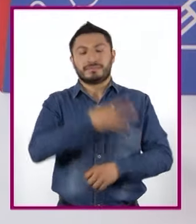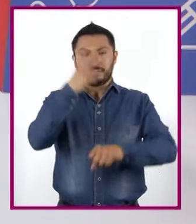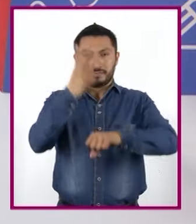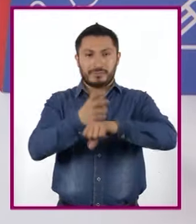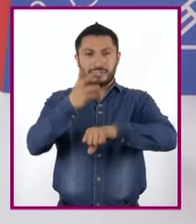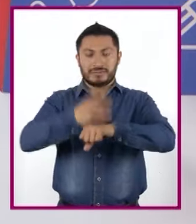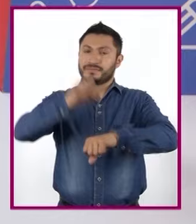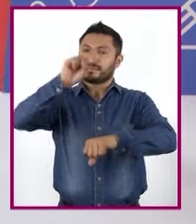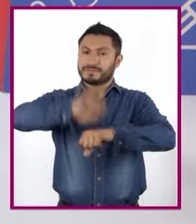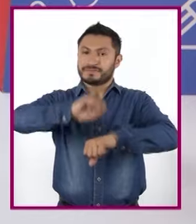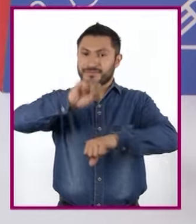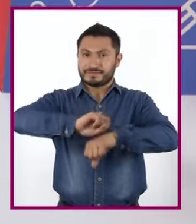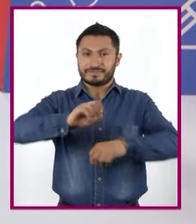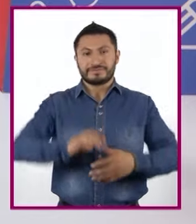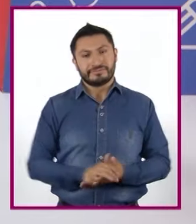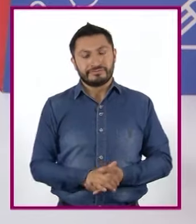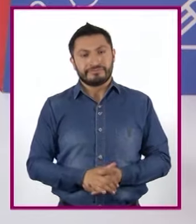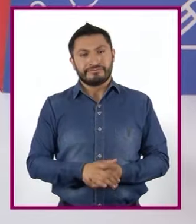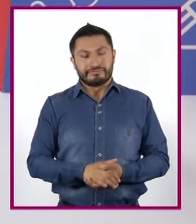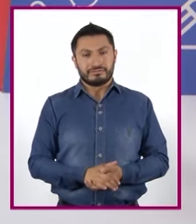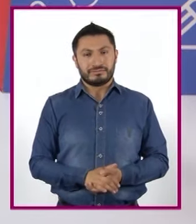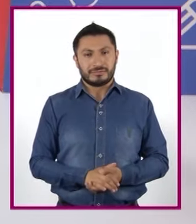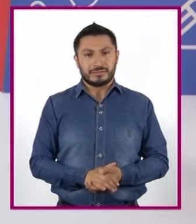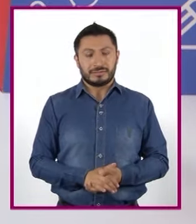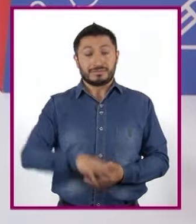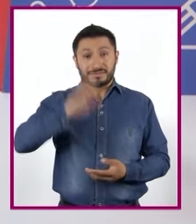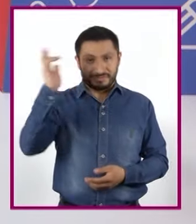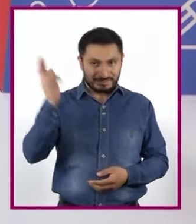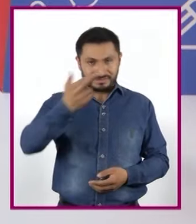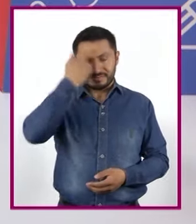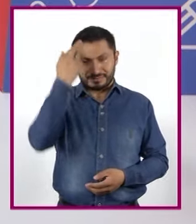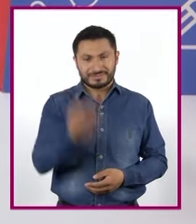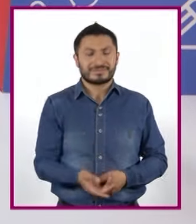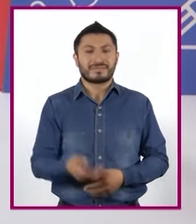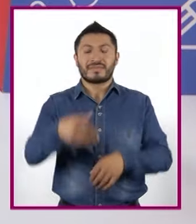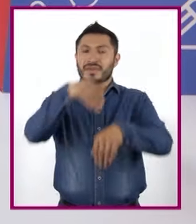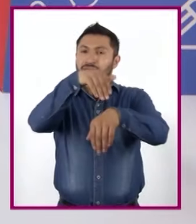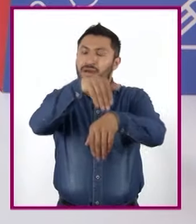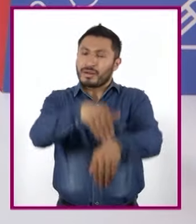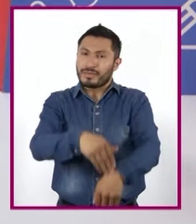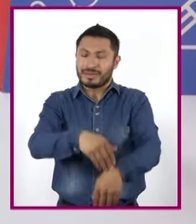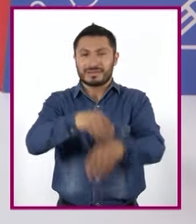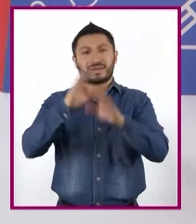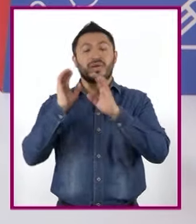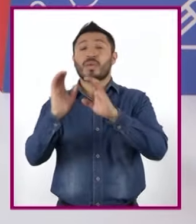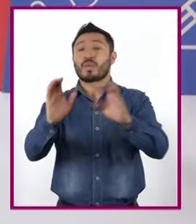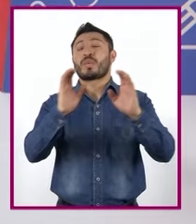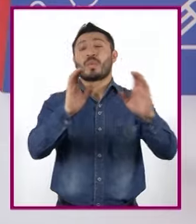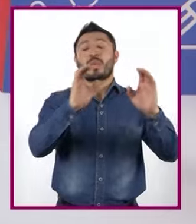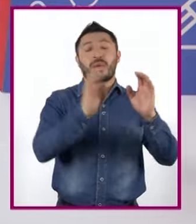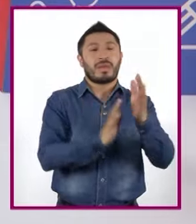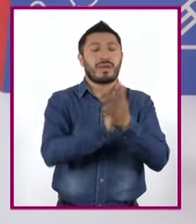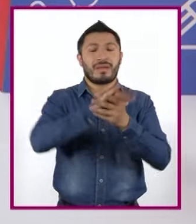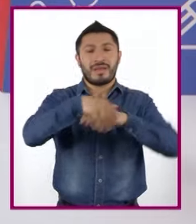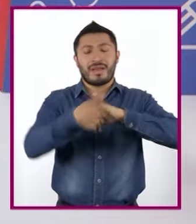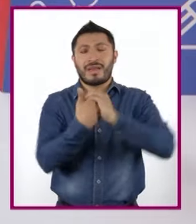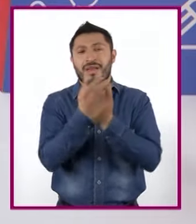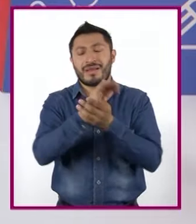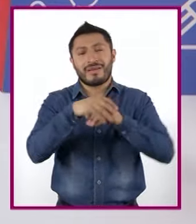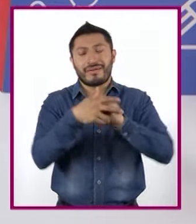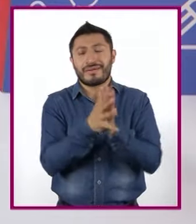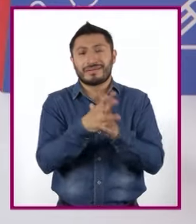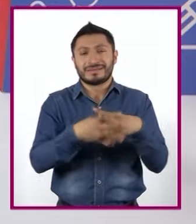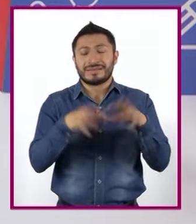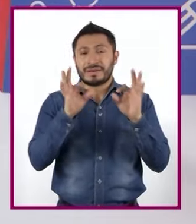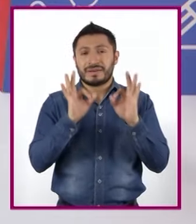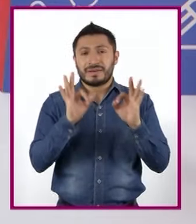segundo grado de secundaria. Antes de iniciar, les recuerdo que debemos seguir cuidándonos, lavándonos frecuentemente nuestras manos con